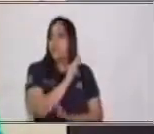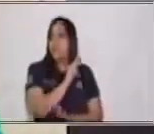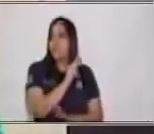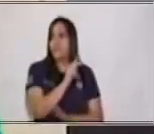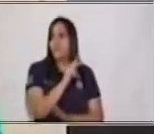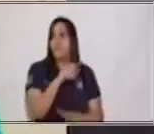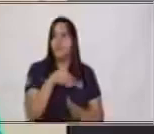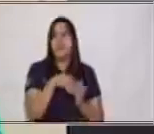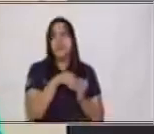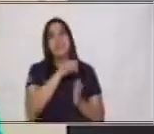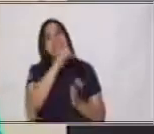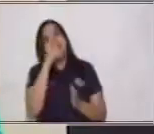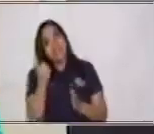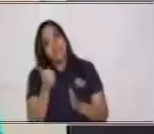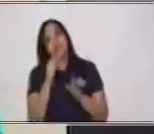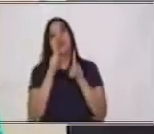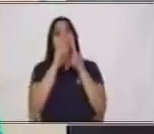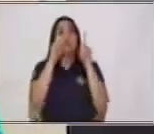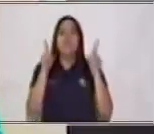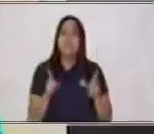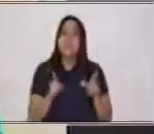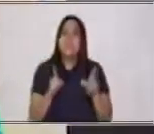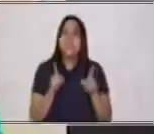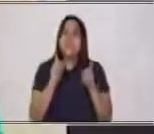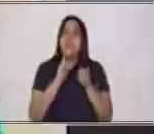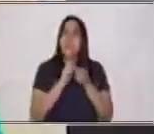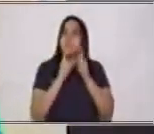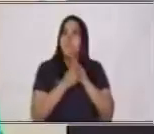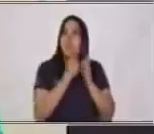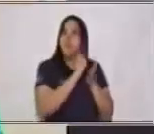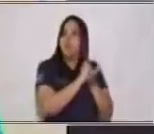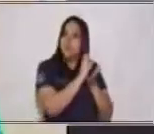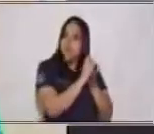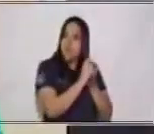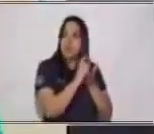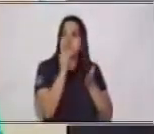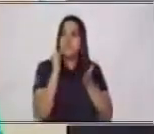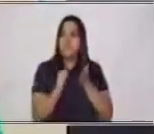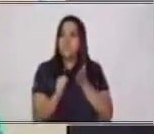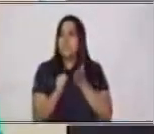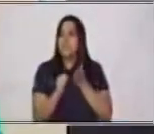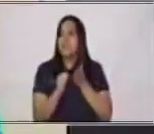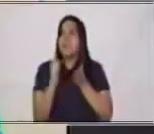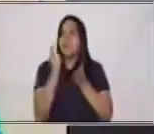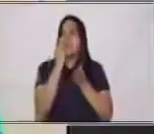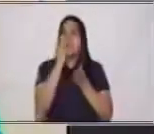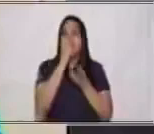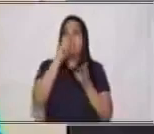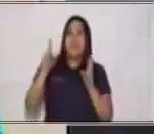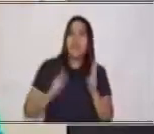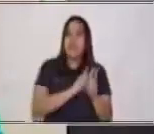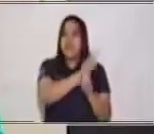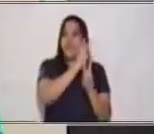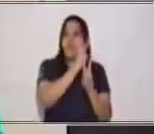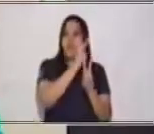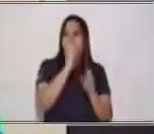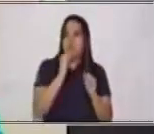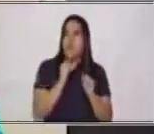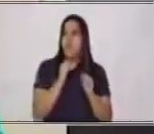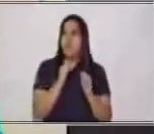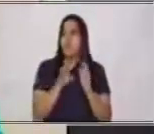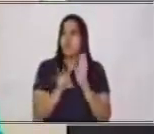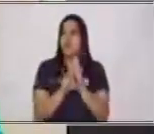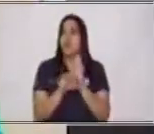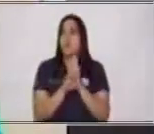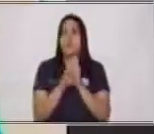Y ahora en el otro paréntesis vamos a colocar la primera raíz elevada al cuadrado. ¿Cuál es nuestra primera